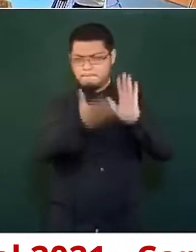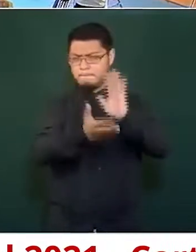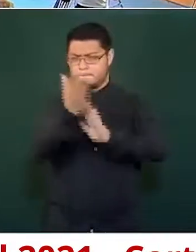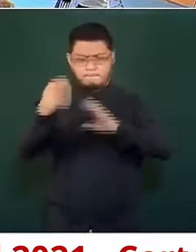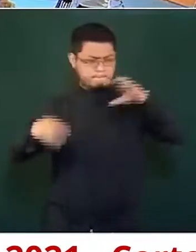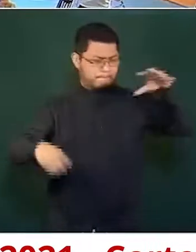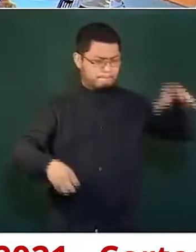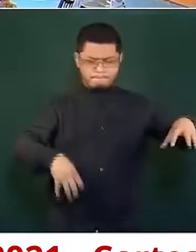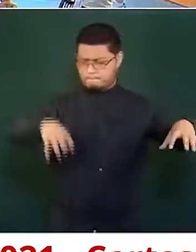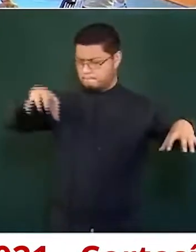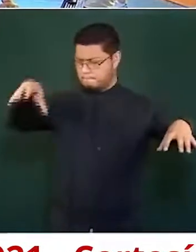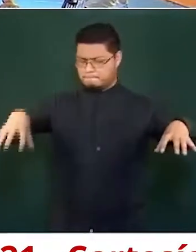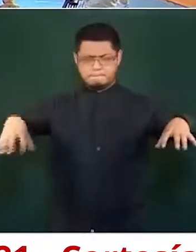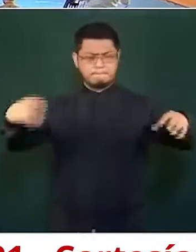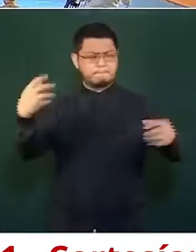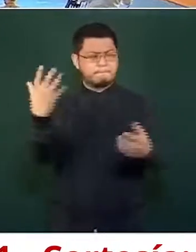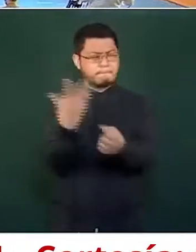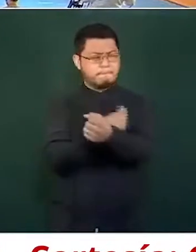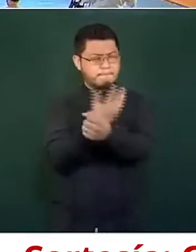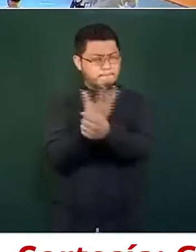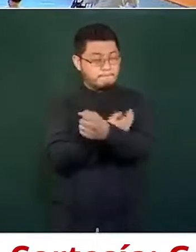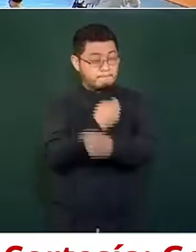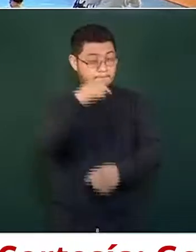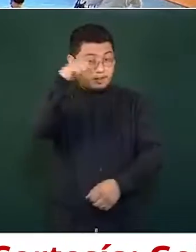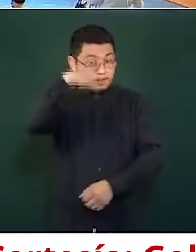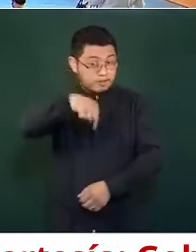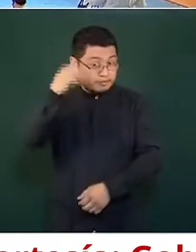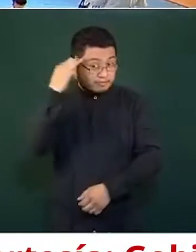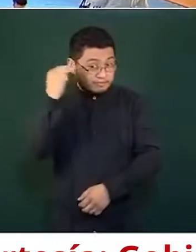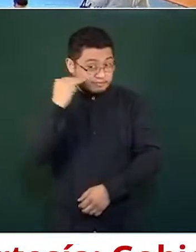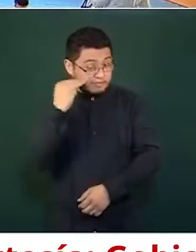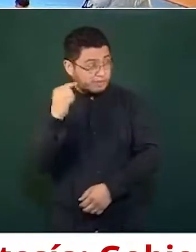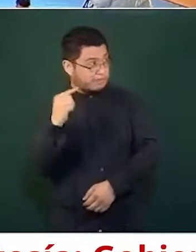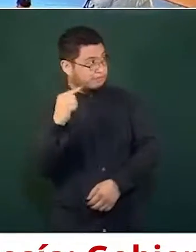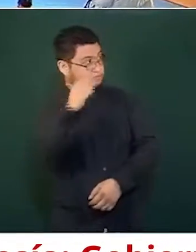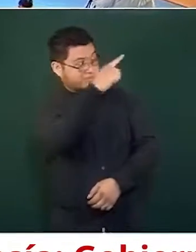una en Mérida, otra en Valladolid,